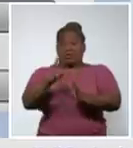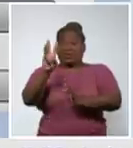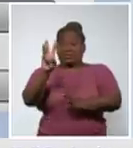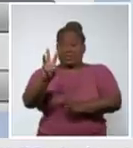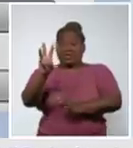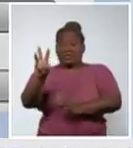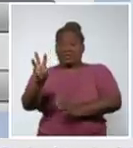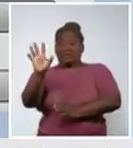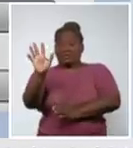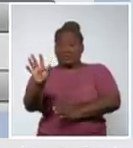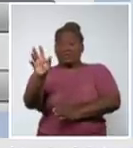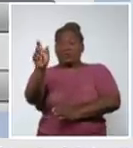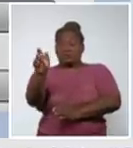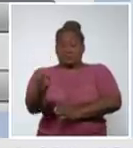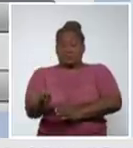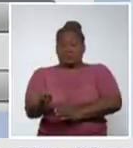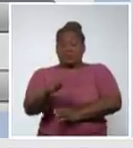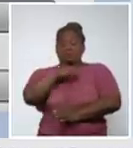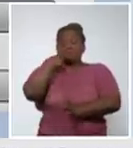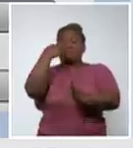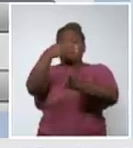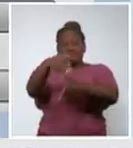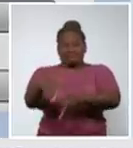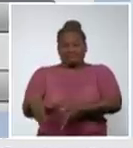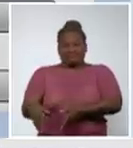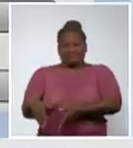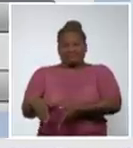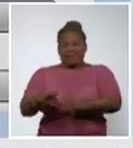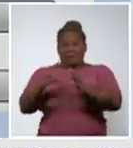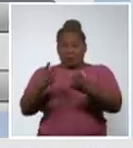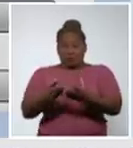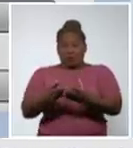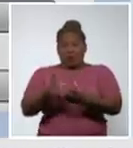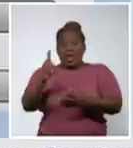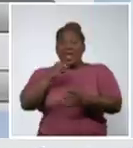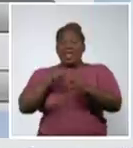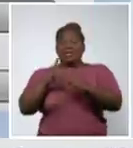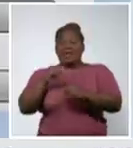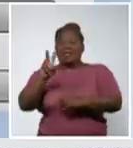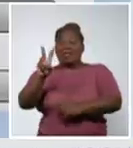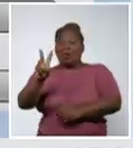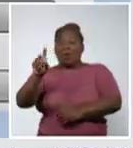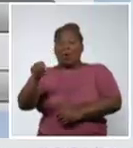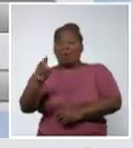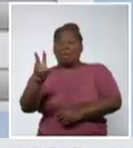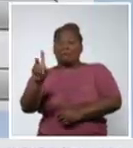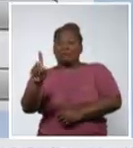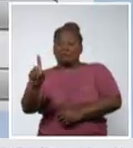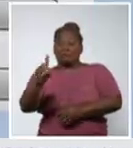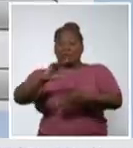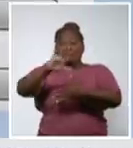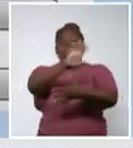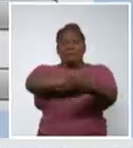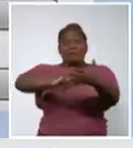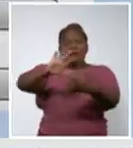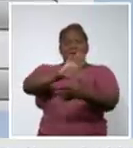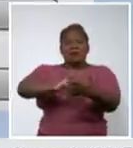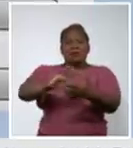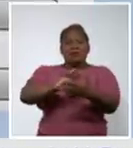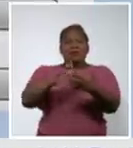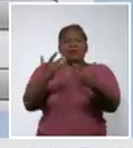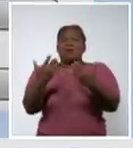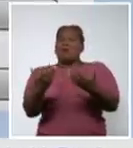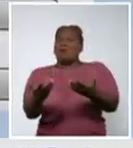2.645.335 personas que han fallecido, letalidad de 2,21. Las Américas,